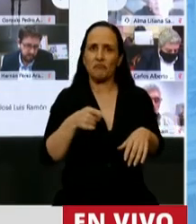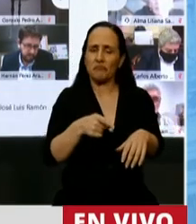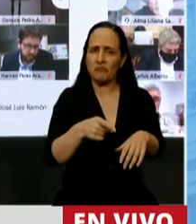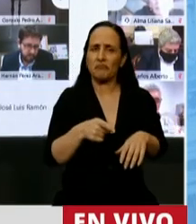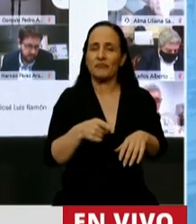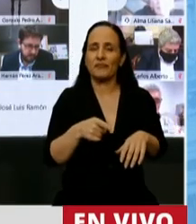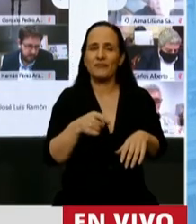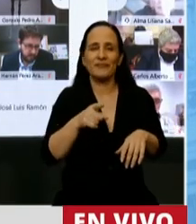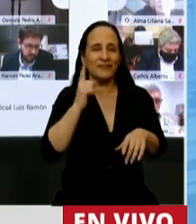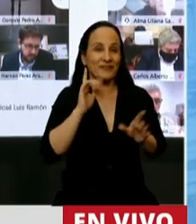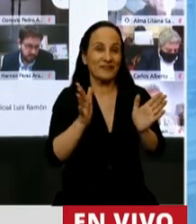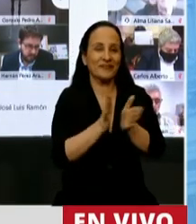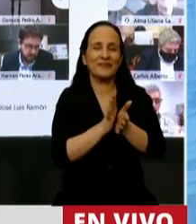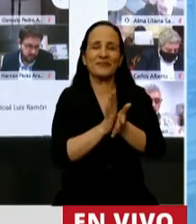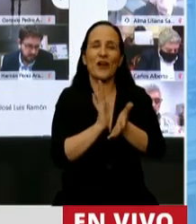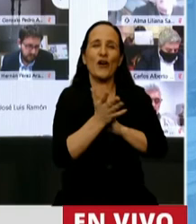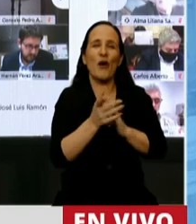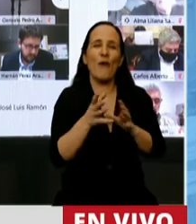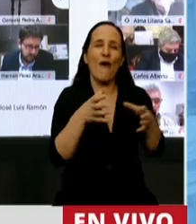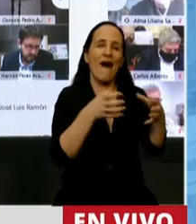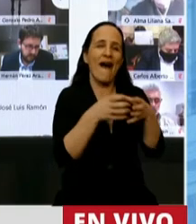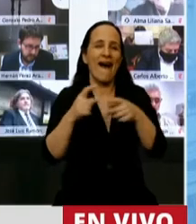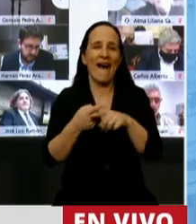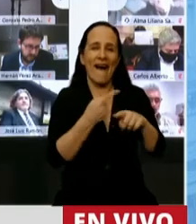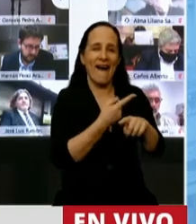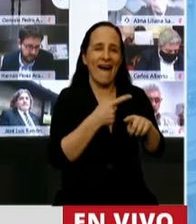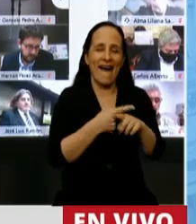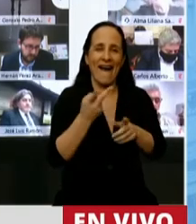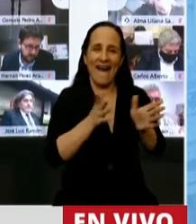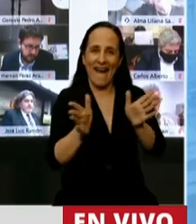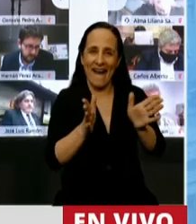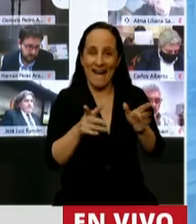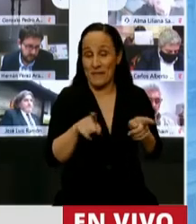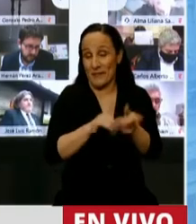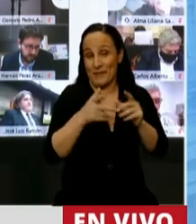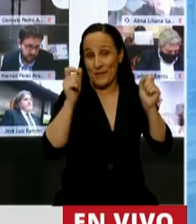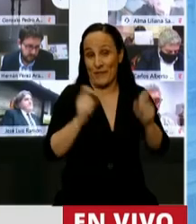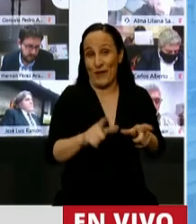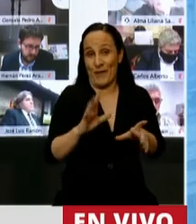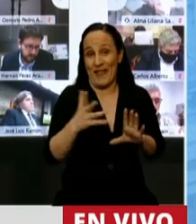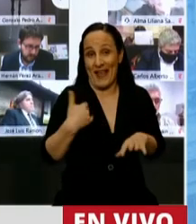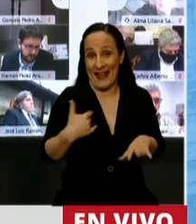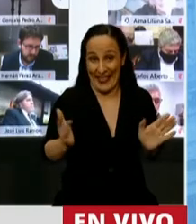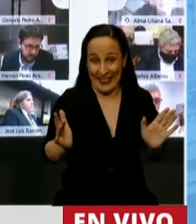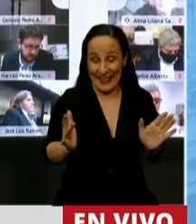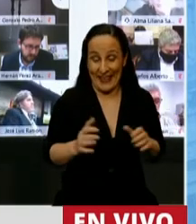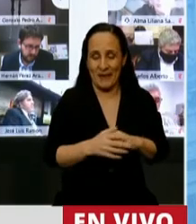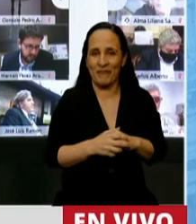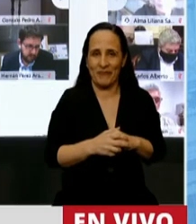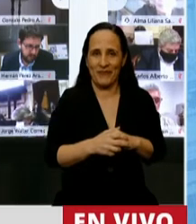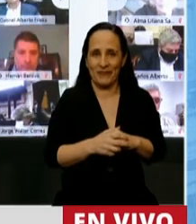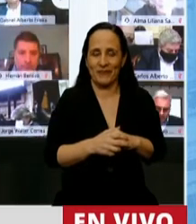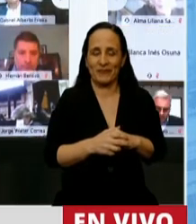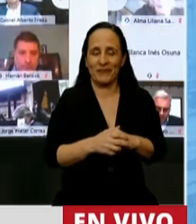se cumple el sueño del bipartidismo, aunque es una especie de bipartidismo a la Argentina, como tantas cosas, ¿no es cierto?, que son